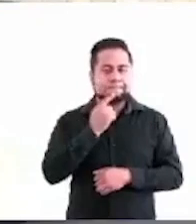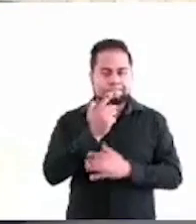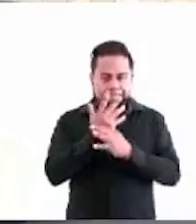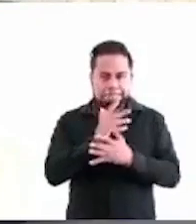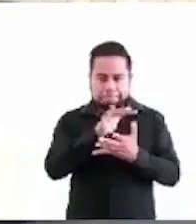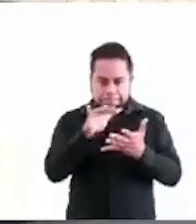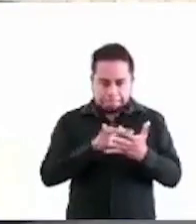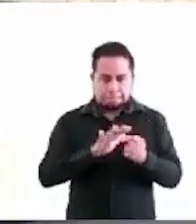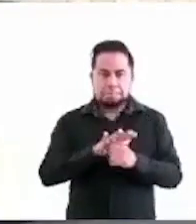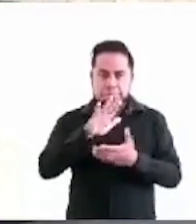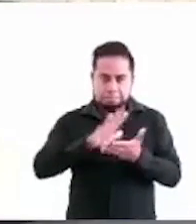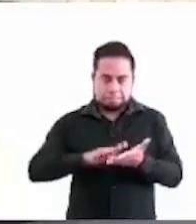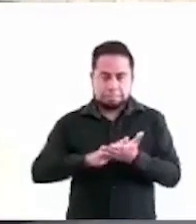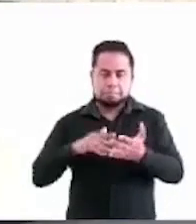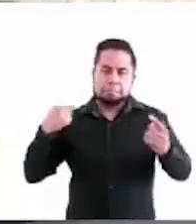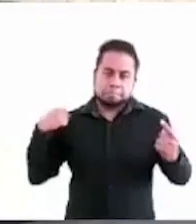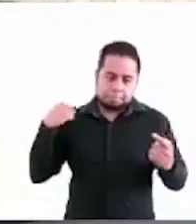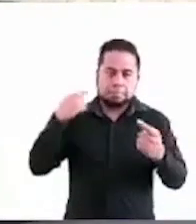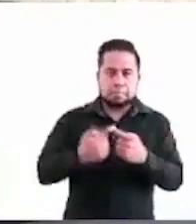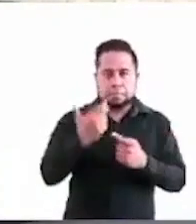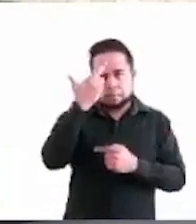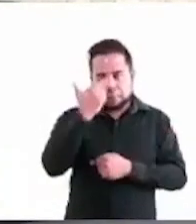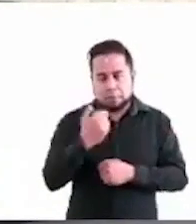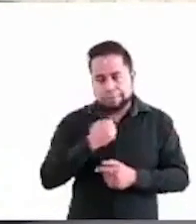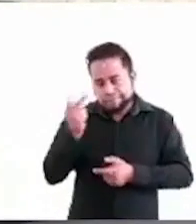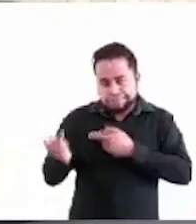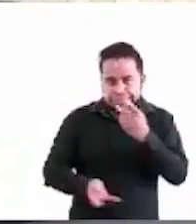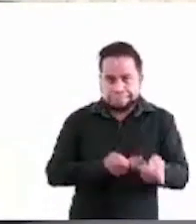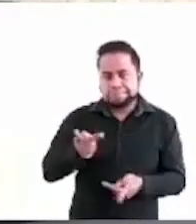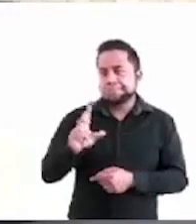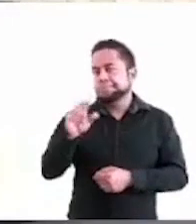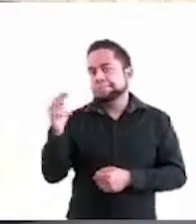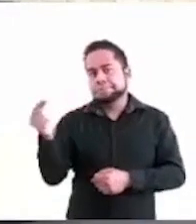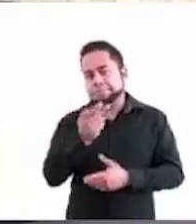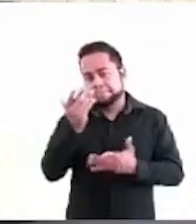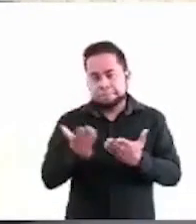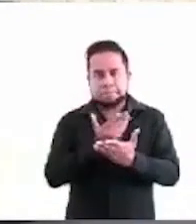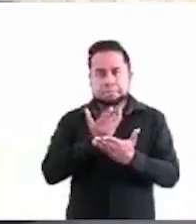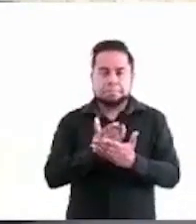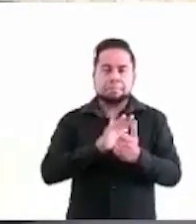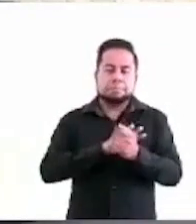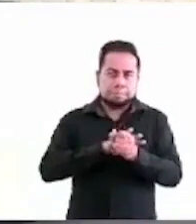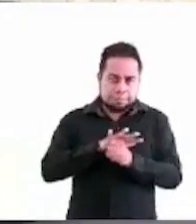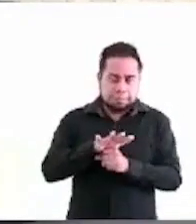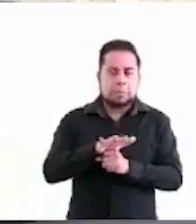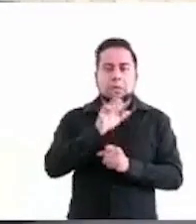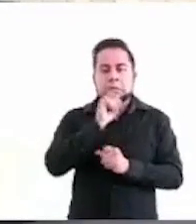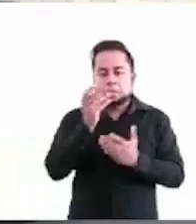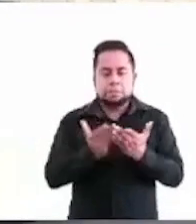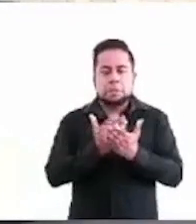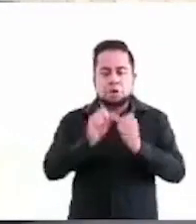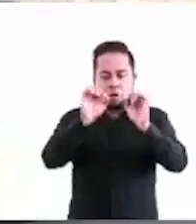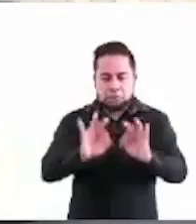Facultad de garantizar funciones esenciales y la prestación de servicios públicos que corresponden al ayuntamiento será 15